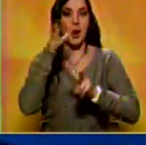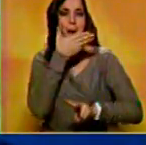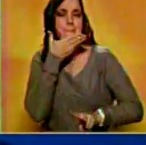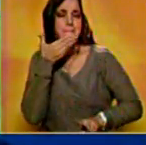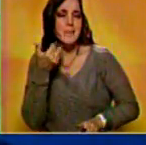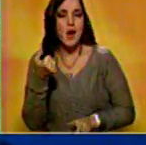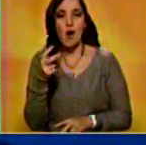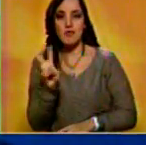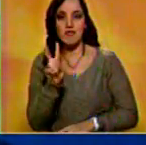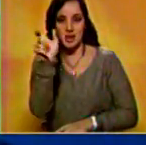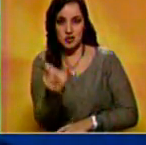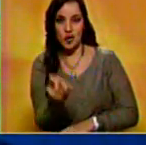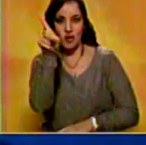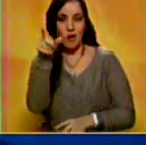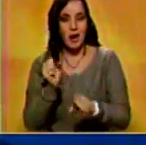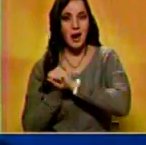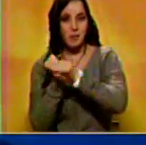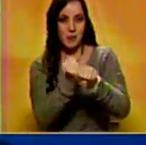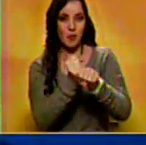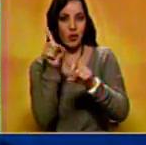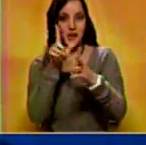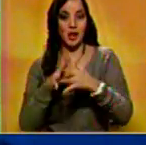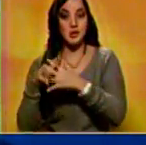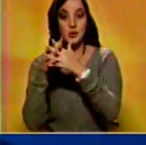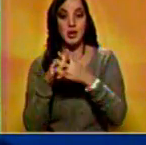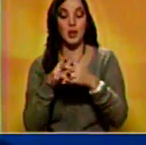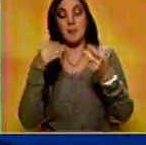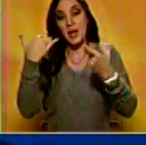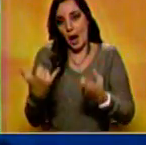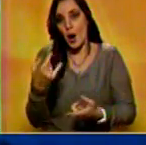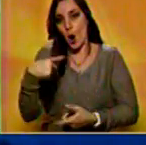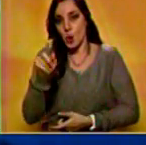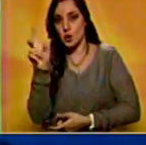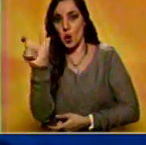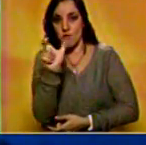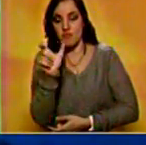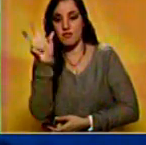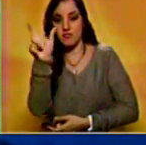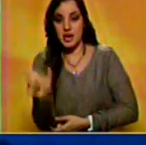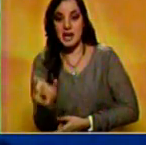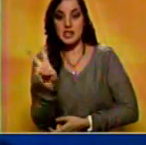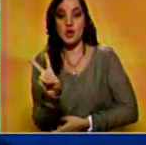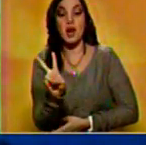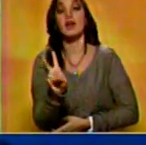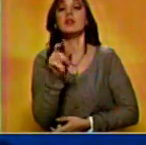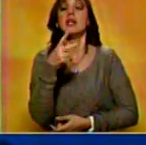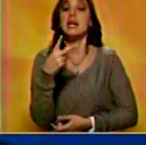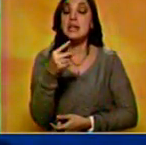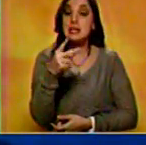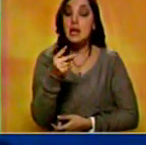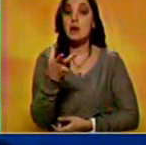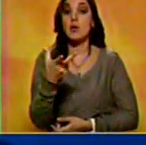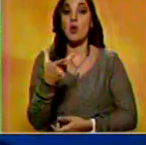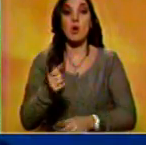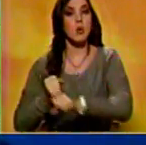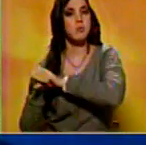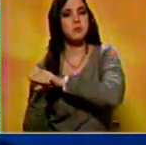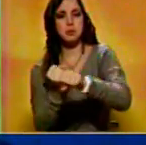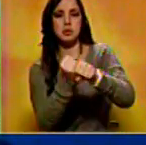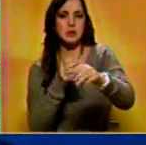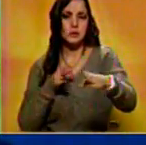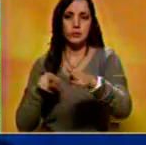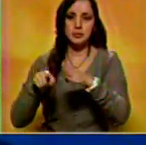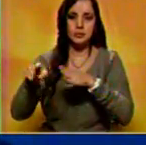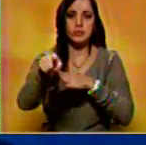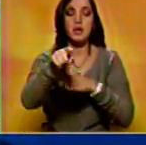arranque tiene en su carrera en Grandes Ligas. Por el contrario, Aníbal Sánchez cargó con su séptimo revés de la temporada tras recibir 5 imparables y 4 anotaciones, dio